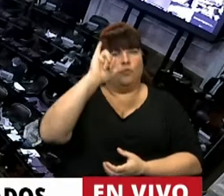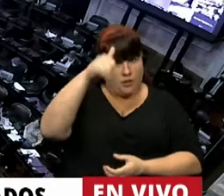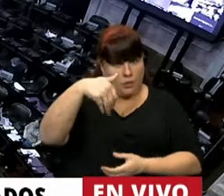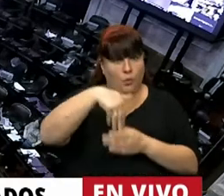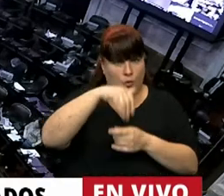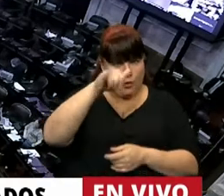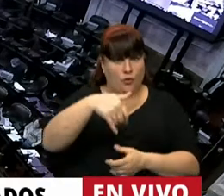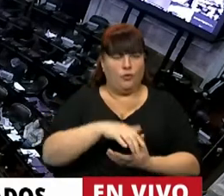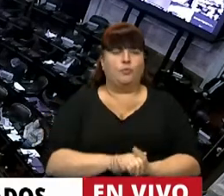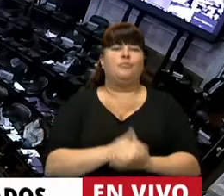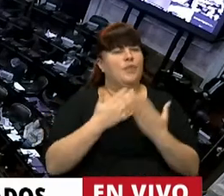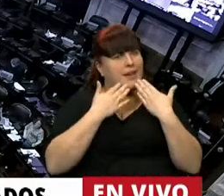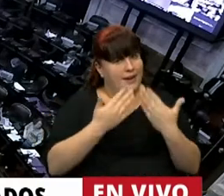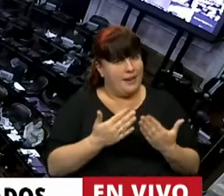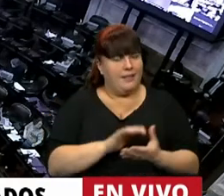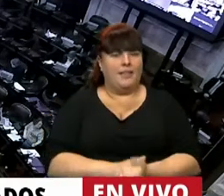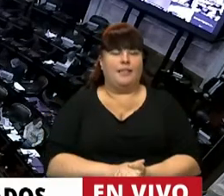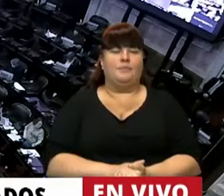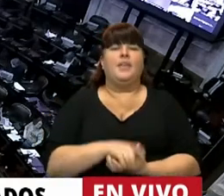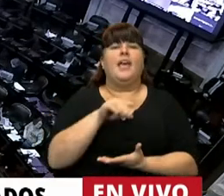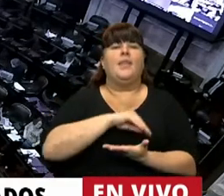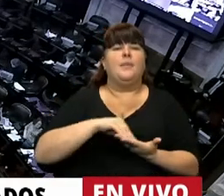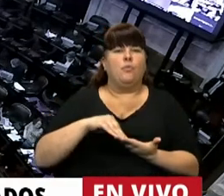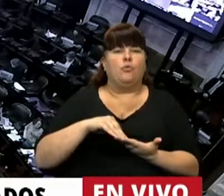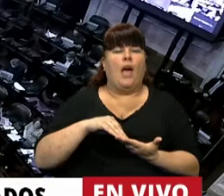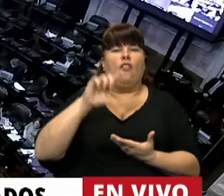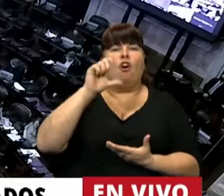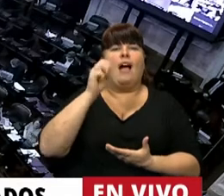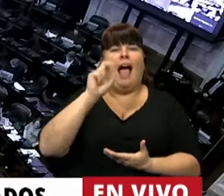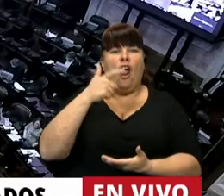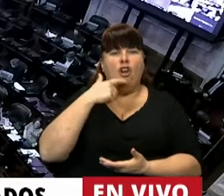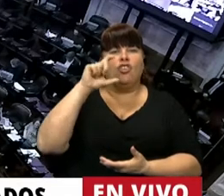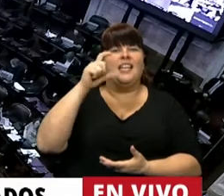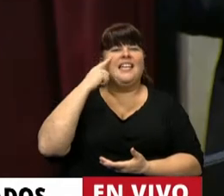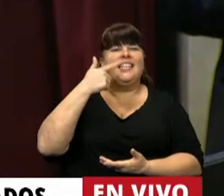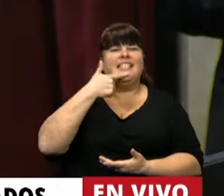Afirmativo, presidente. Gracias, Vali. Diputado Carlos Cisneros.